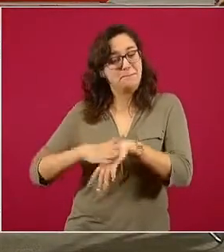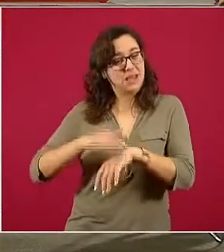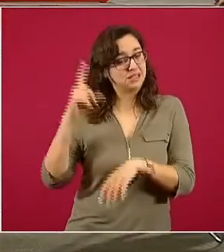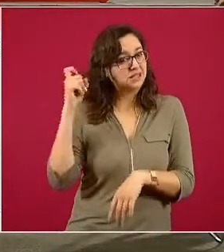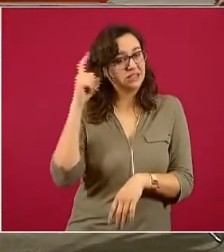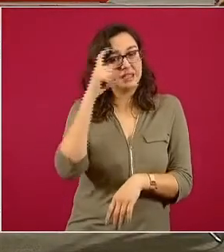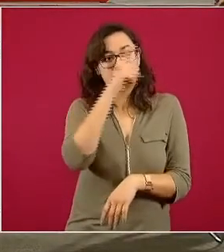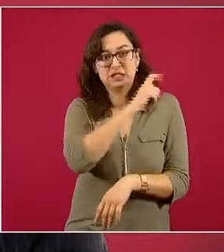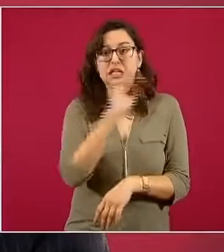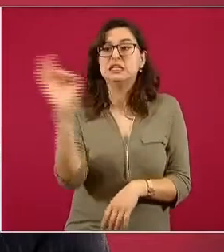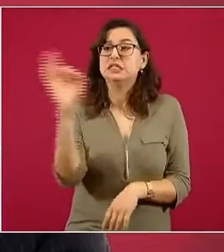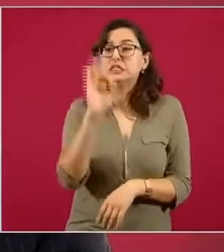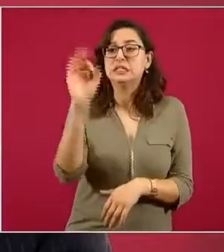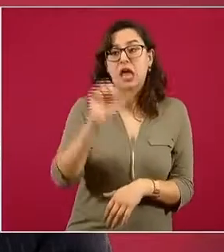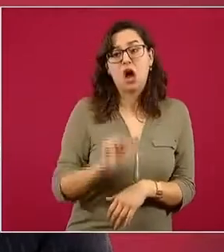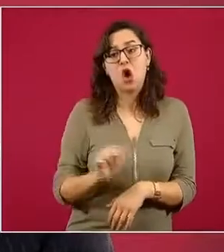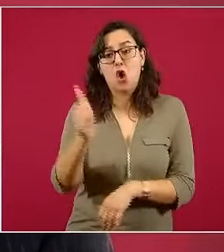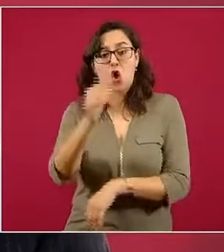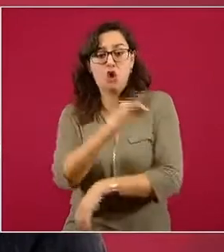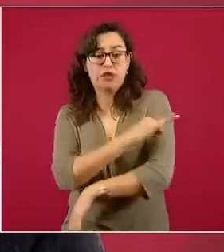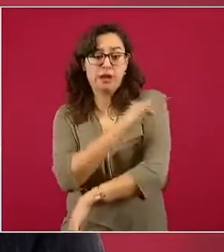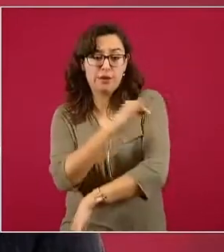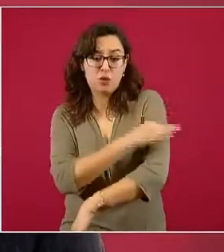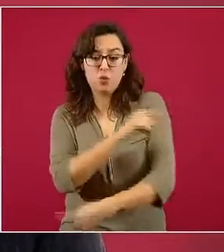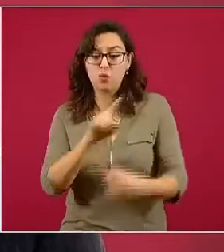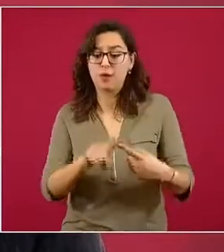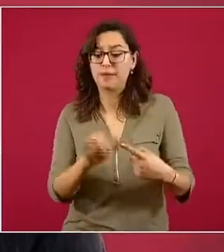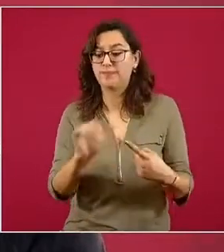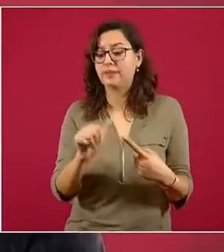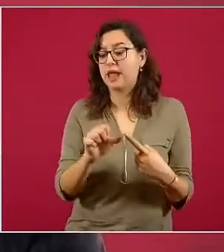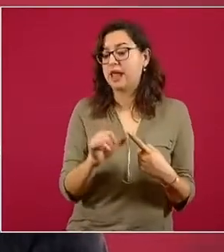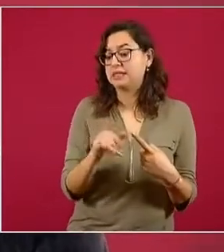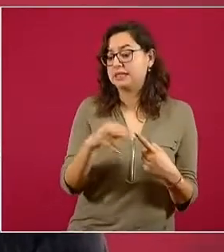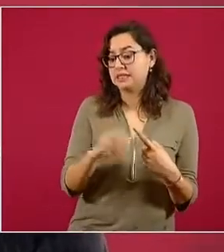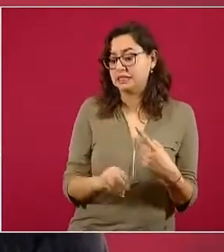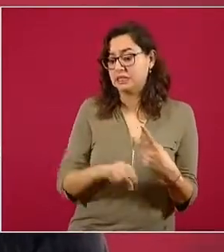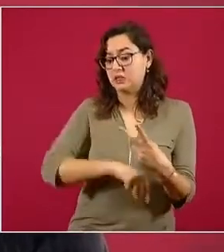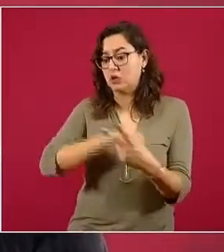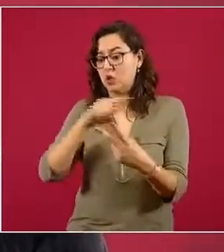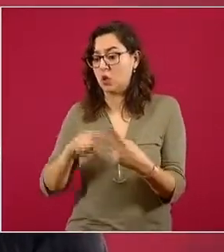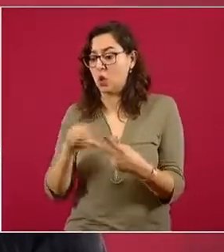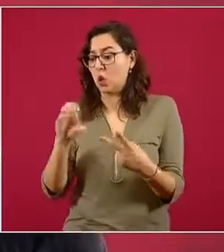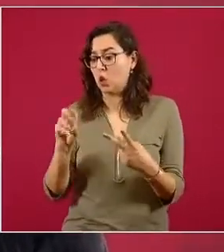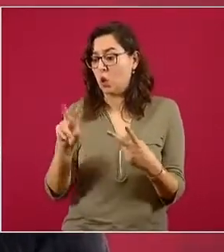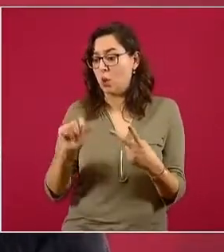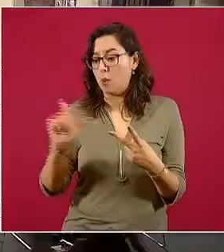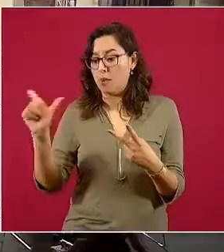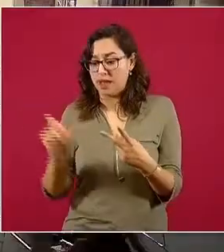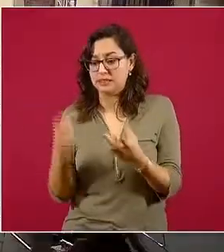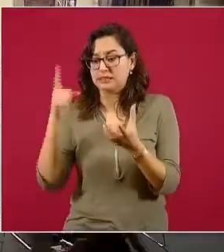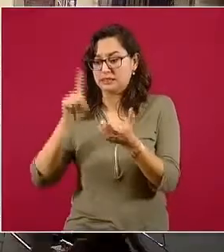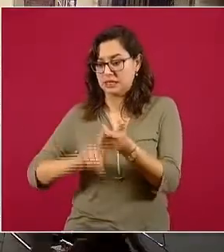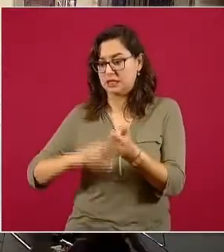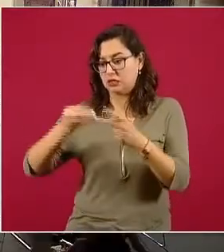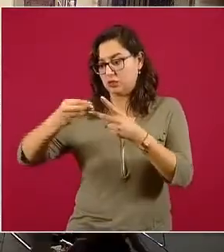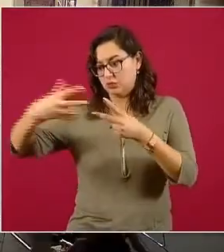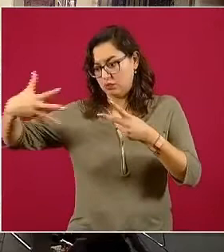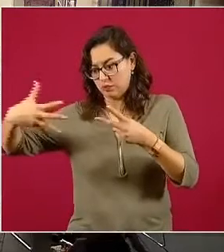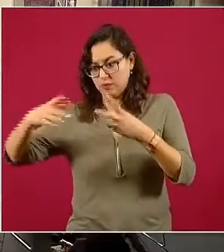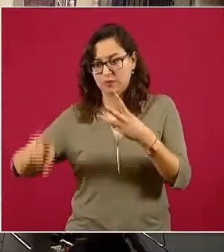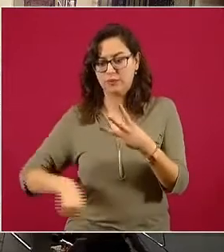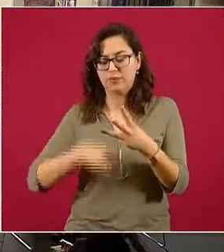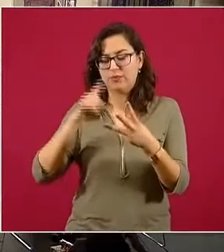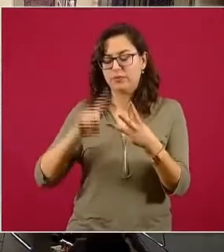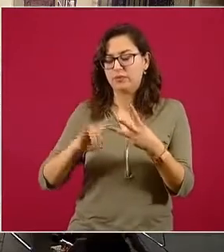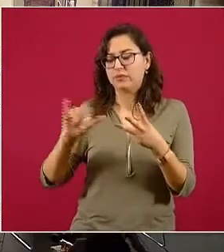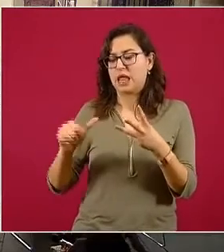que entraran a México, la de CanSino, las que están en la plataforma COVAX, la de Janssen, con quien se